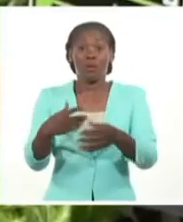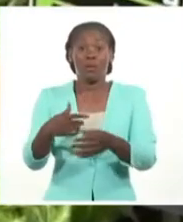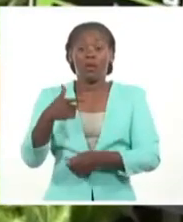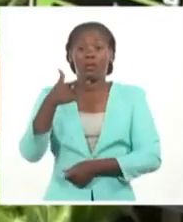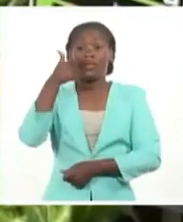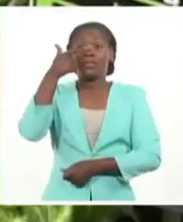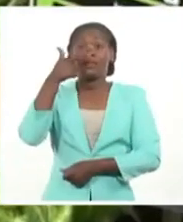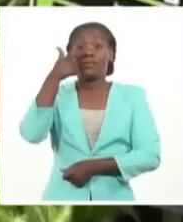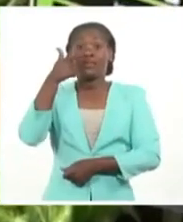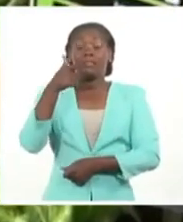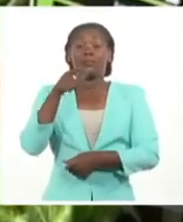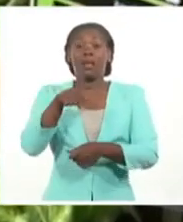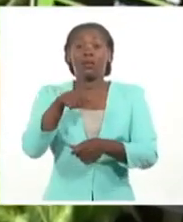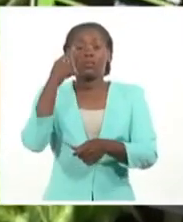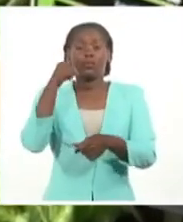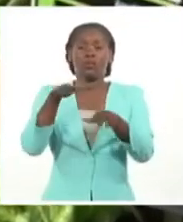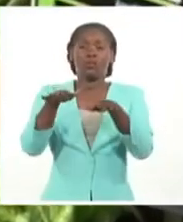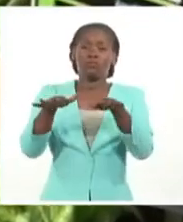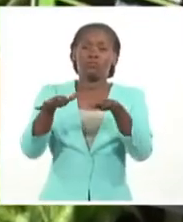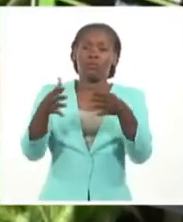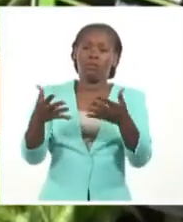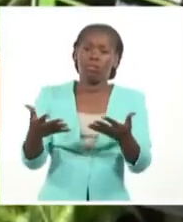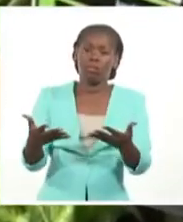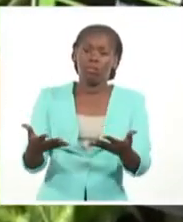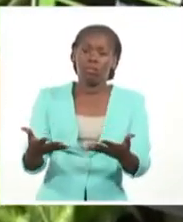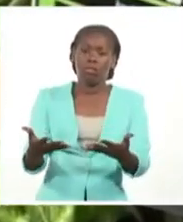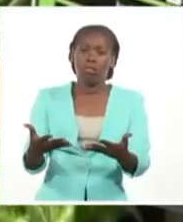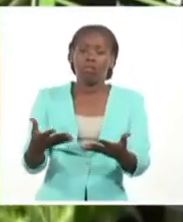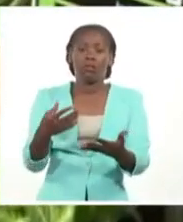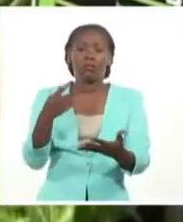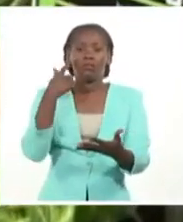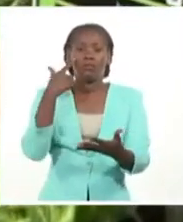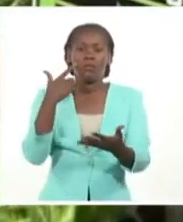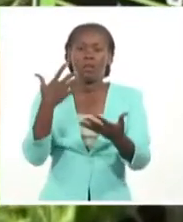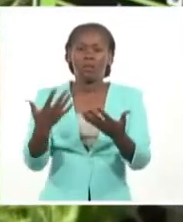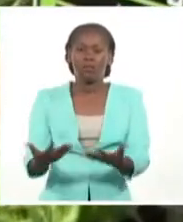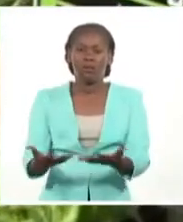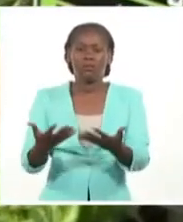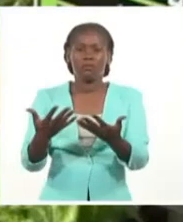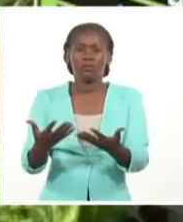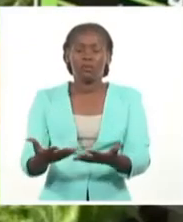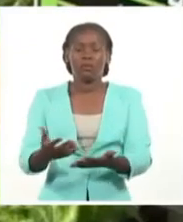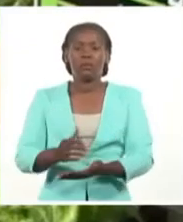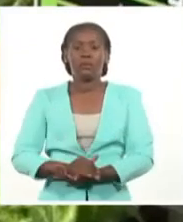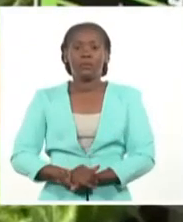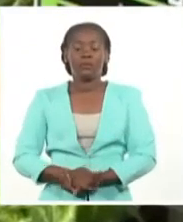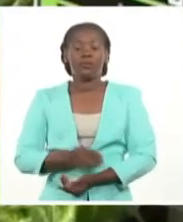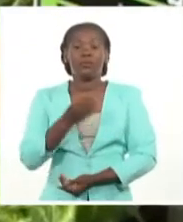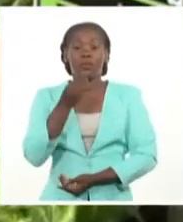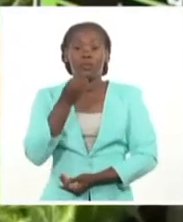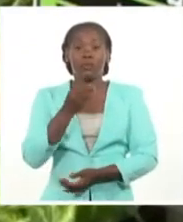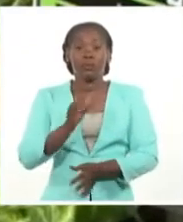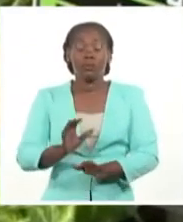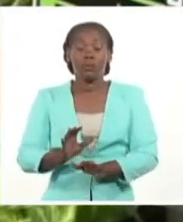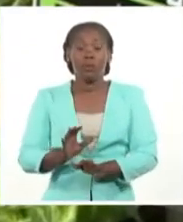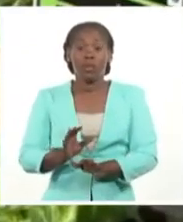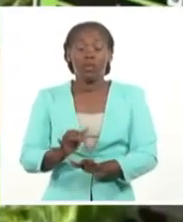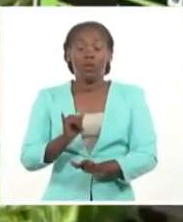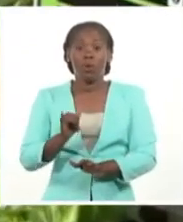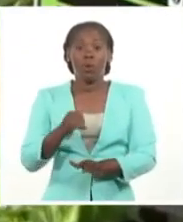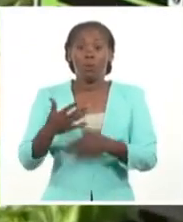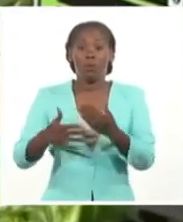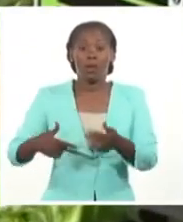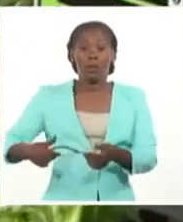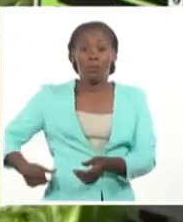convaleciente, lo que hace que pueda tener todavía algunas trabas o insuficiencias en